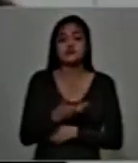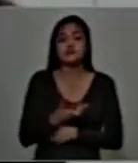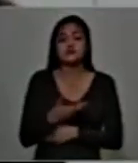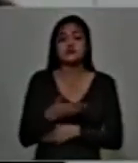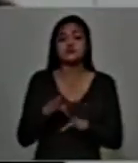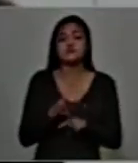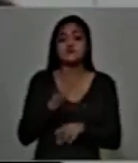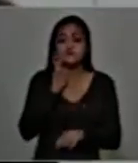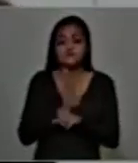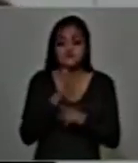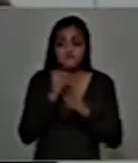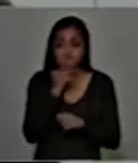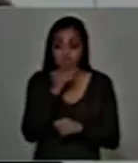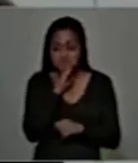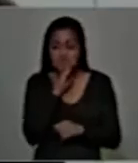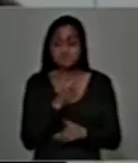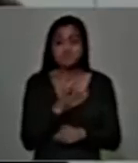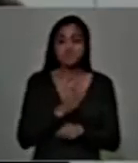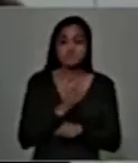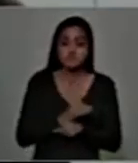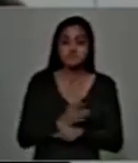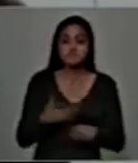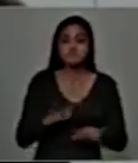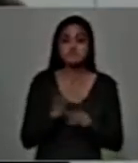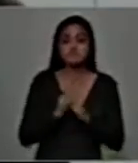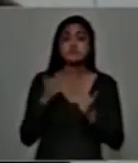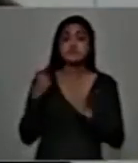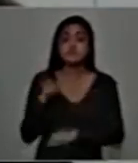salió lesionada